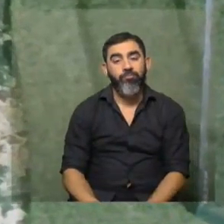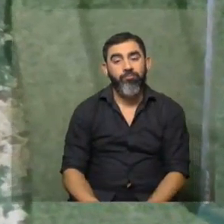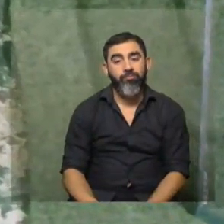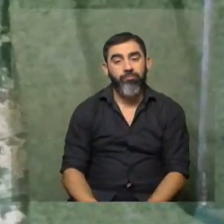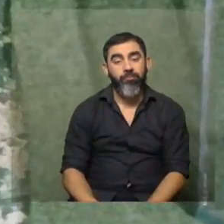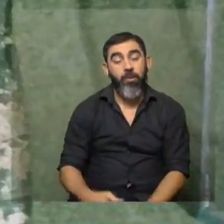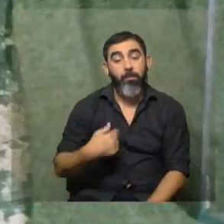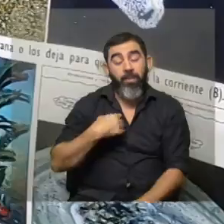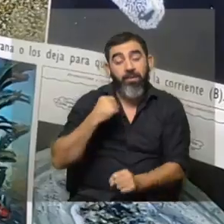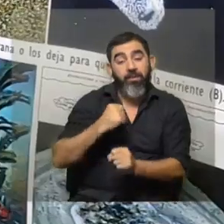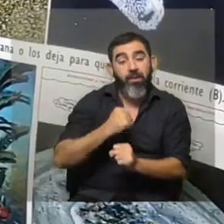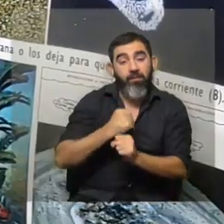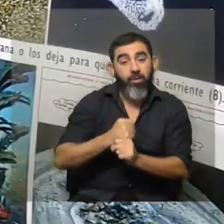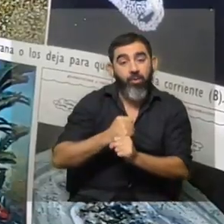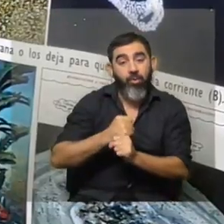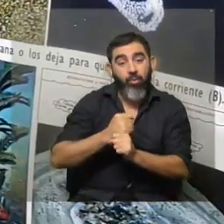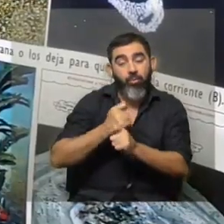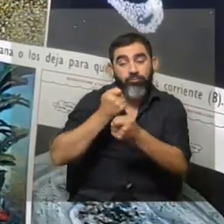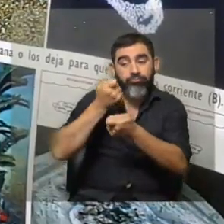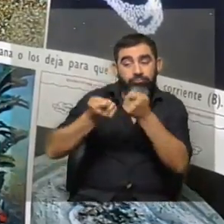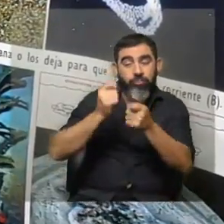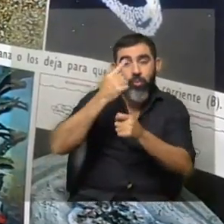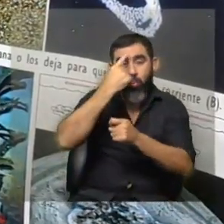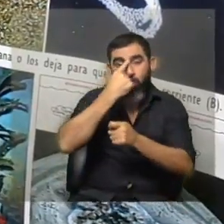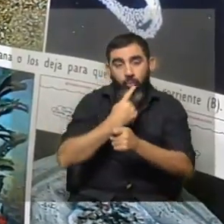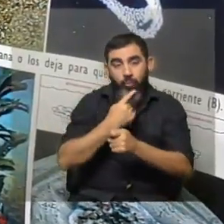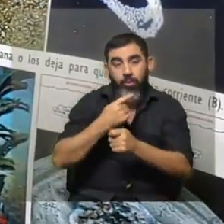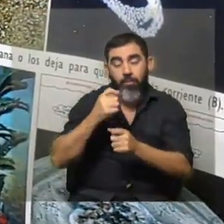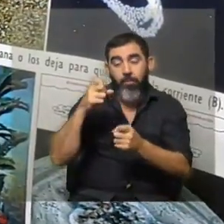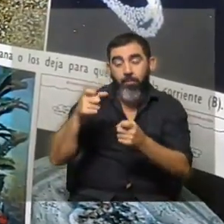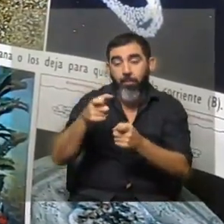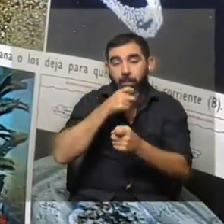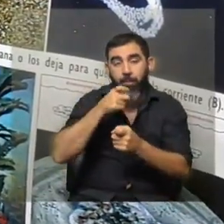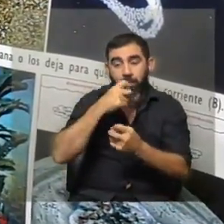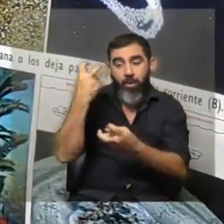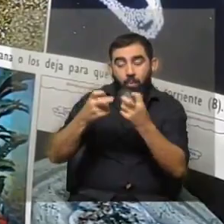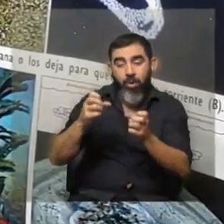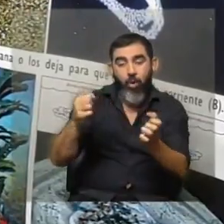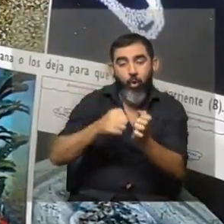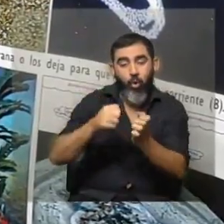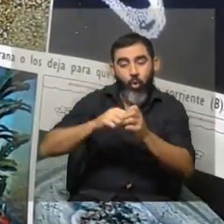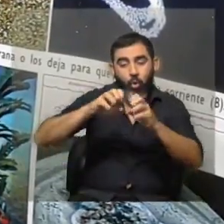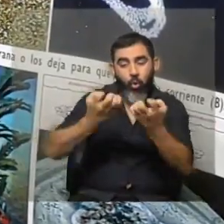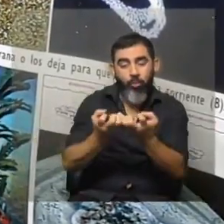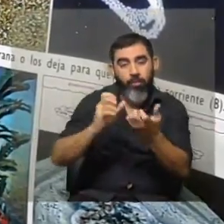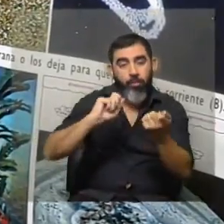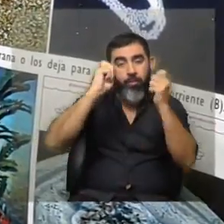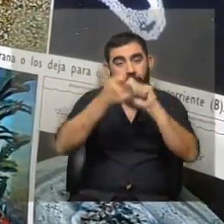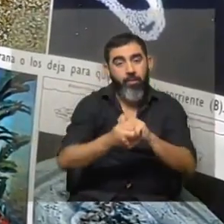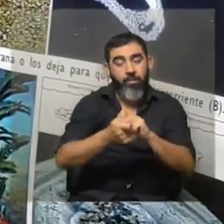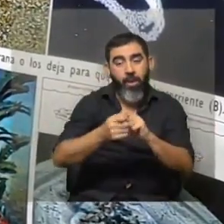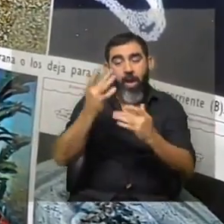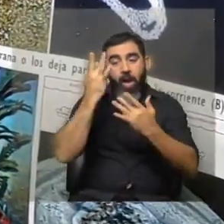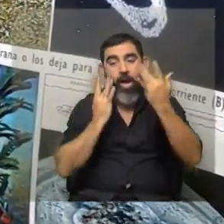Mi trabajo es de hacer escultura, ¿no? Y yo toda piedra que encontraba trataba de romperla para transformar en una